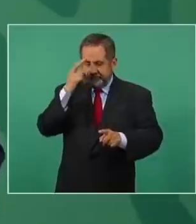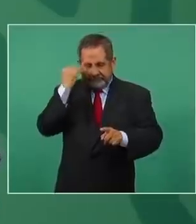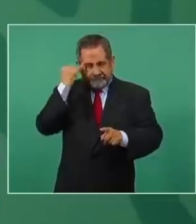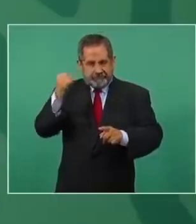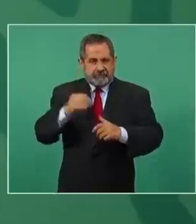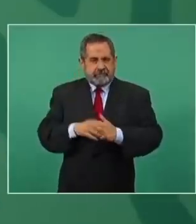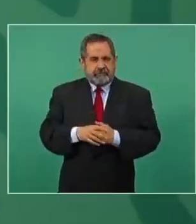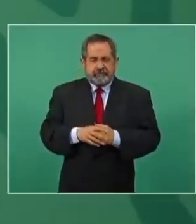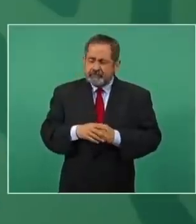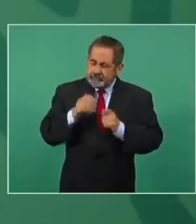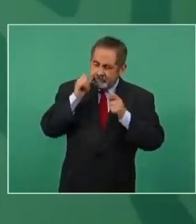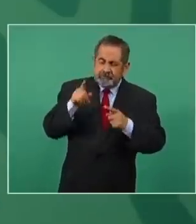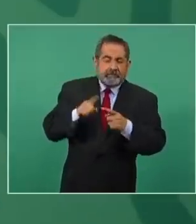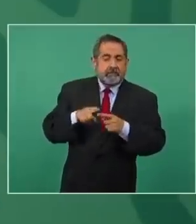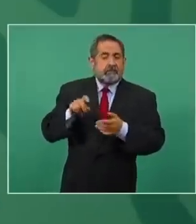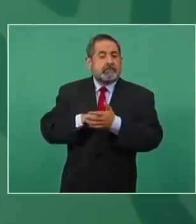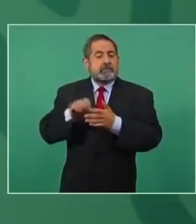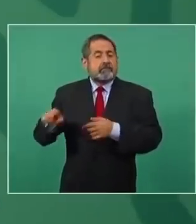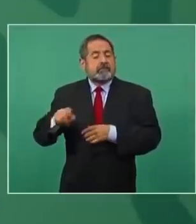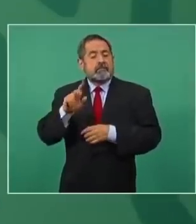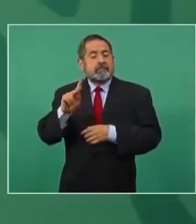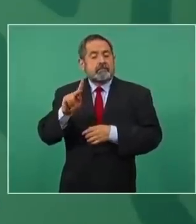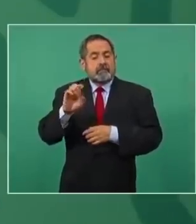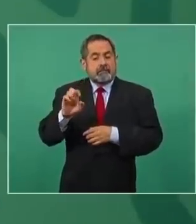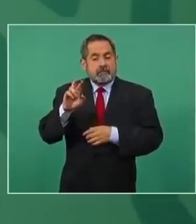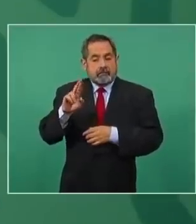Llama la atención que en Perú, por ejemplo,